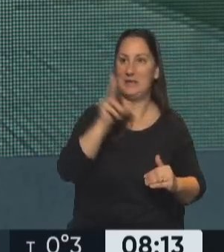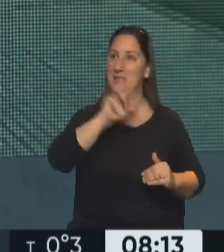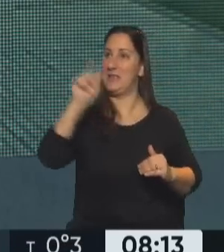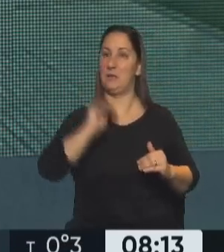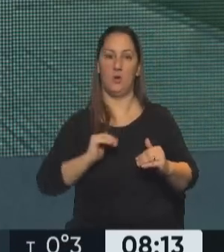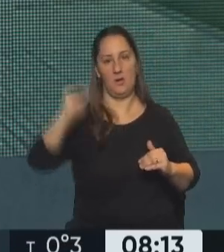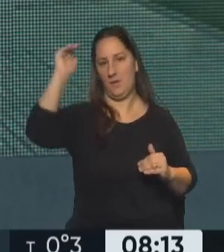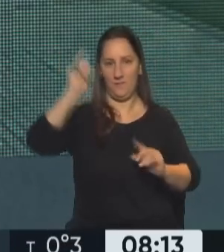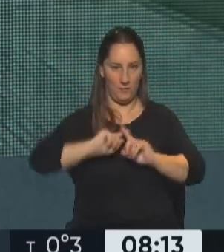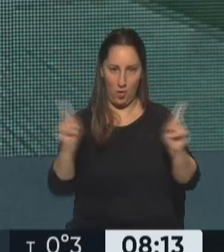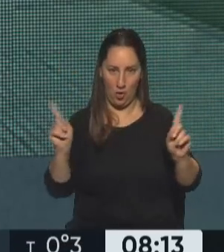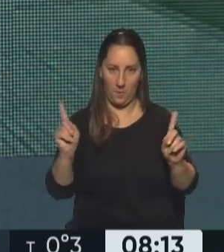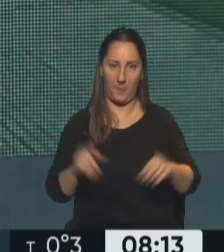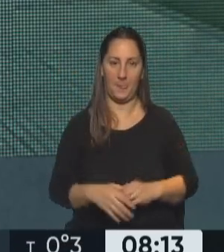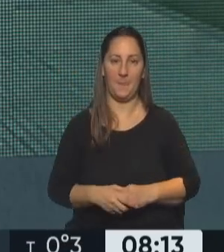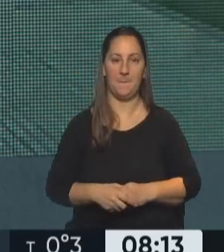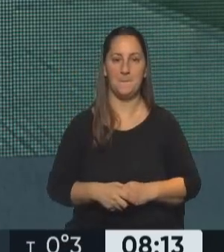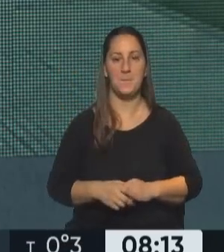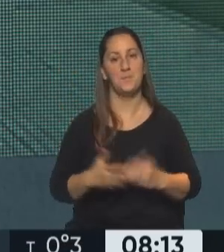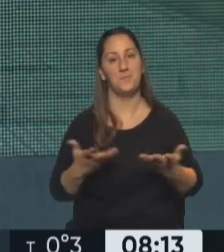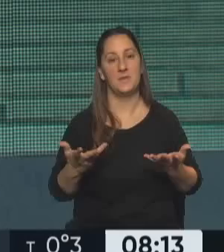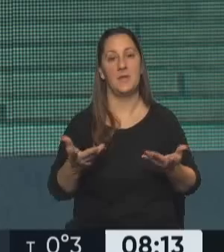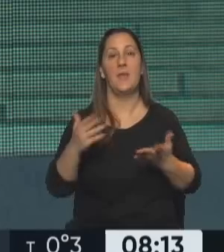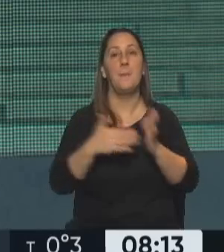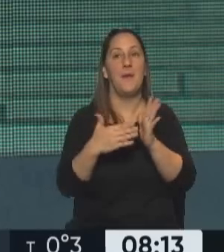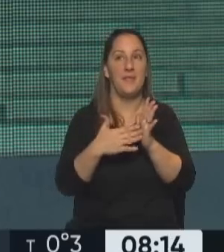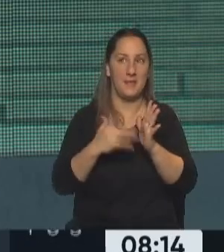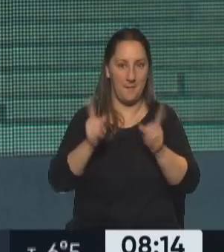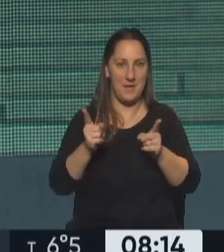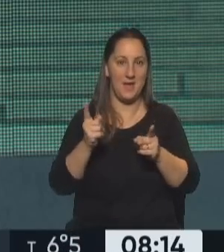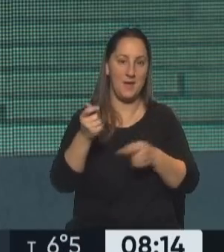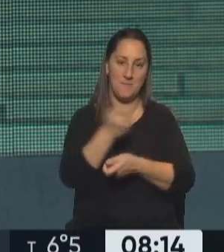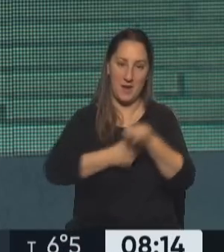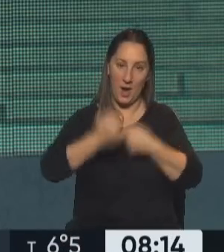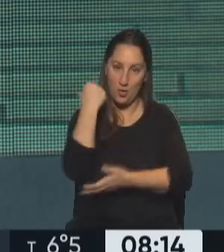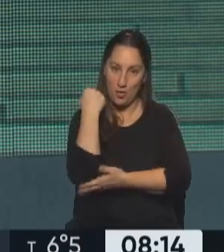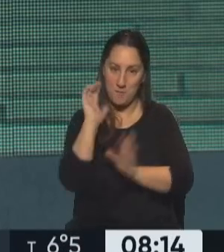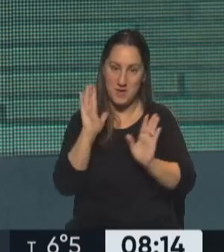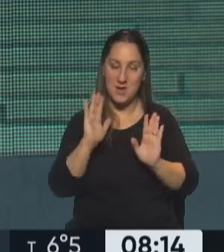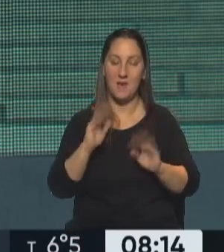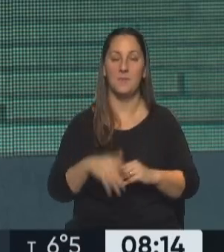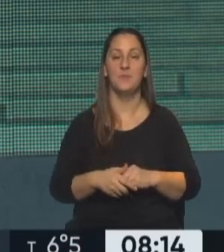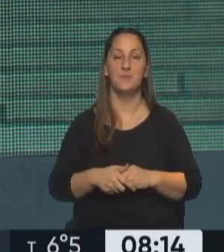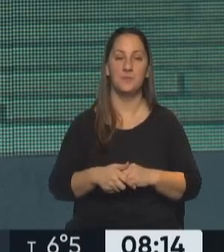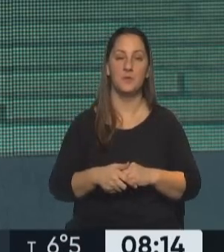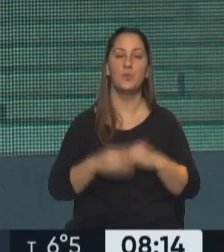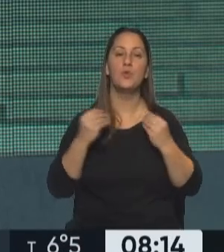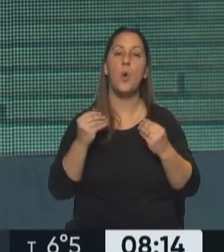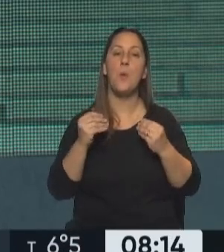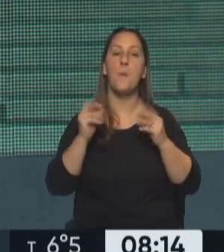no va a ocurrir en Argentina, salvo que te lo haga el mercado, pero no si lo hace el mismo gobierno. Ahora, ¿cómo